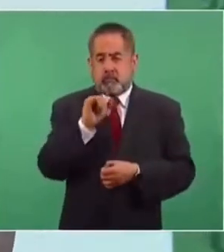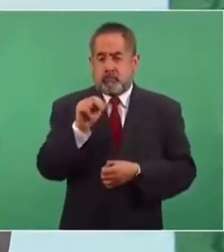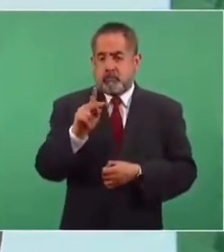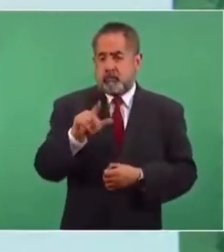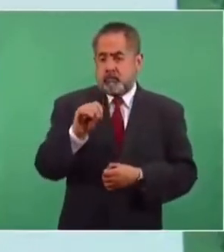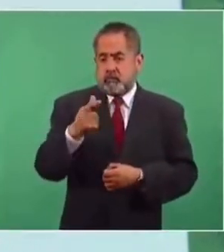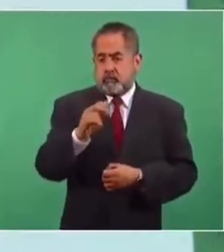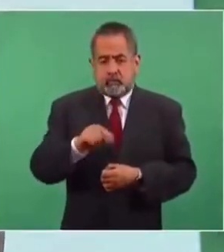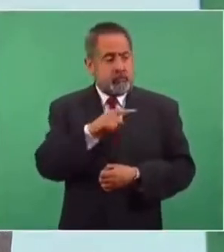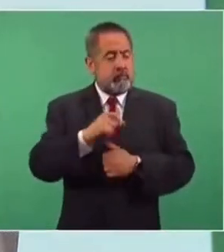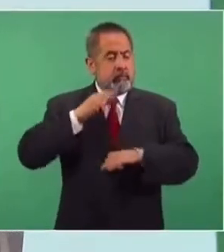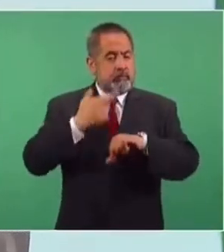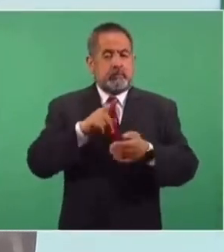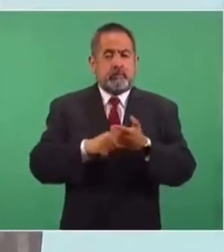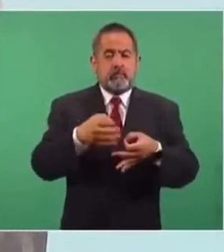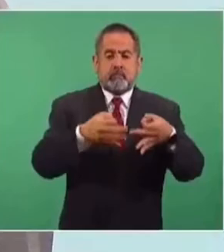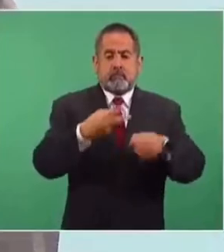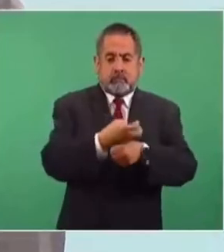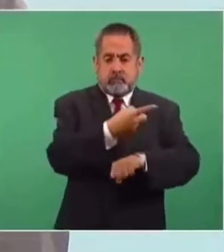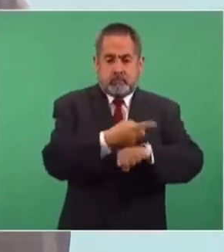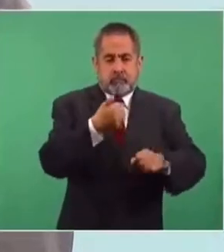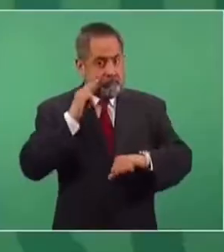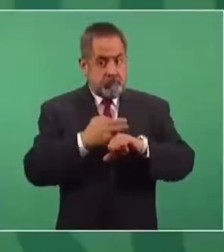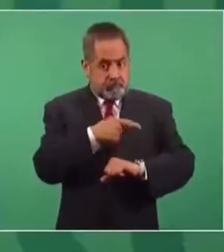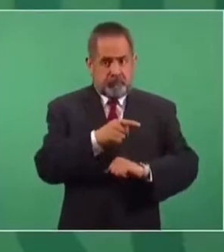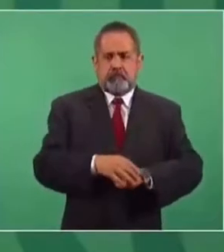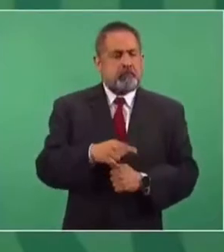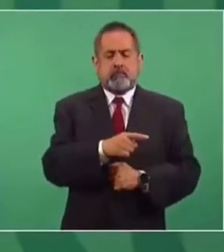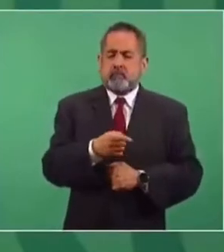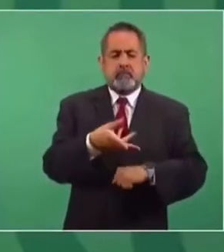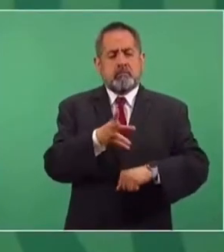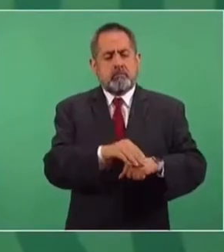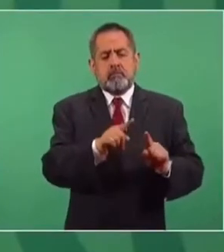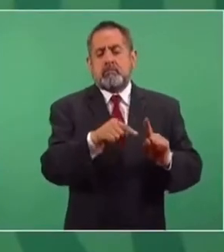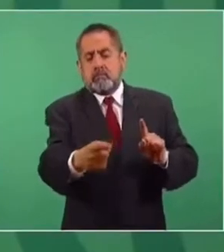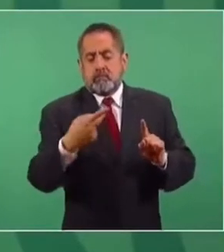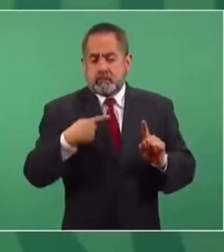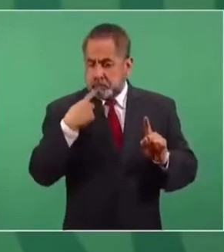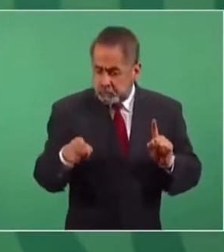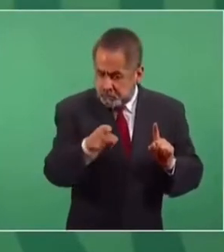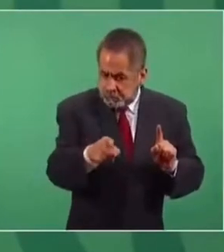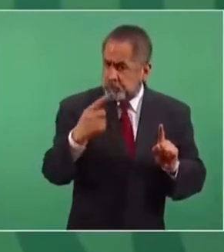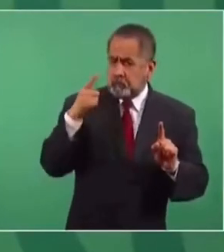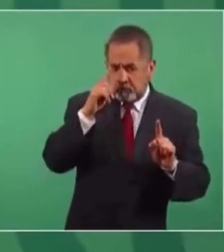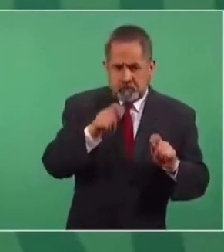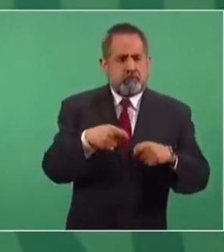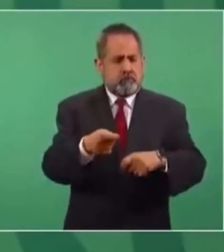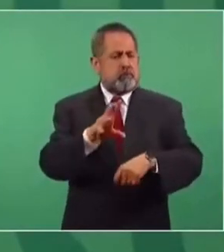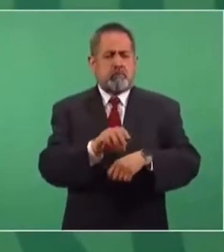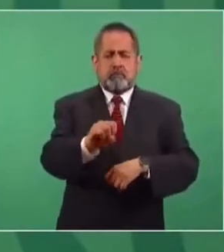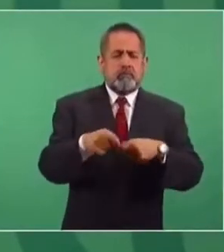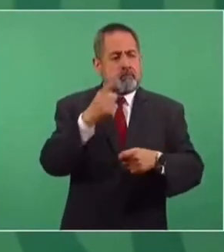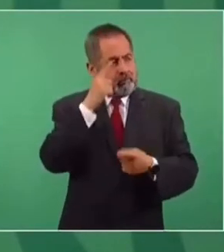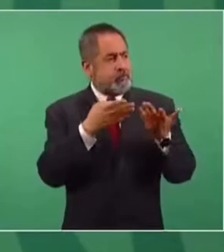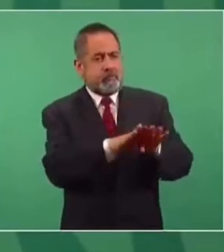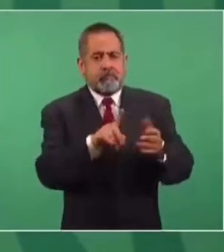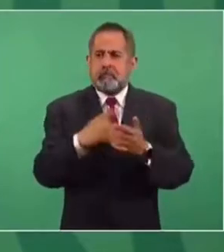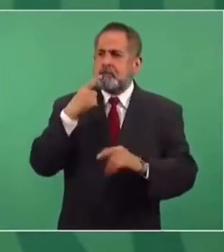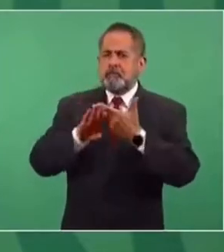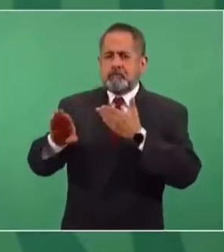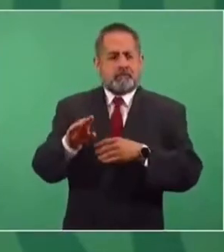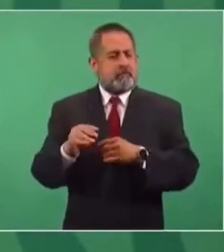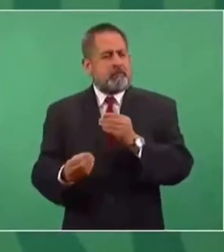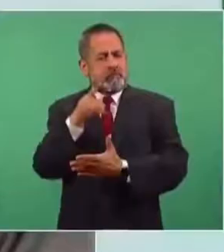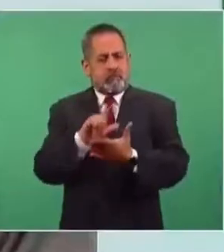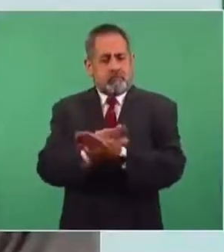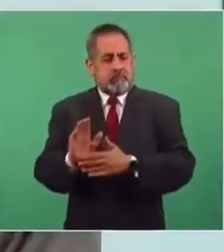Fierro, titular del juzgado segundo de distrito en materia administrativa, concedió a un quejoso una suspensión por el amparo promovido en contra de esa nueva